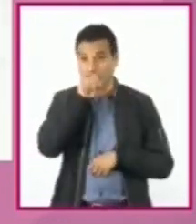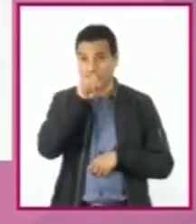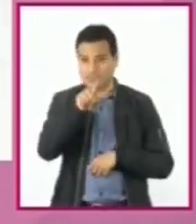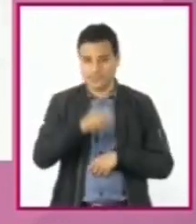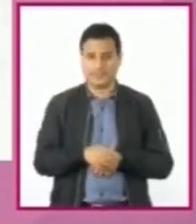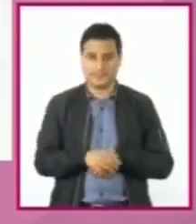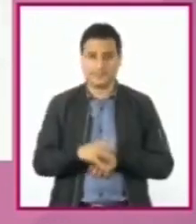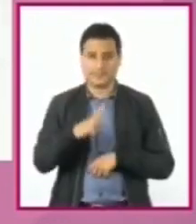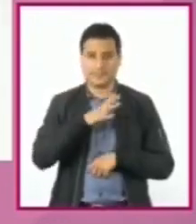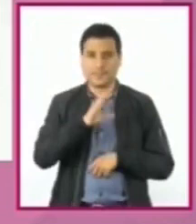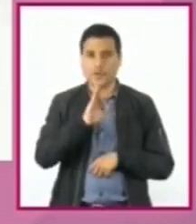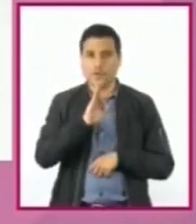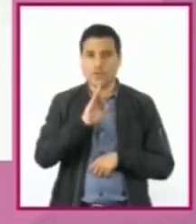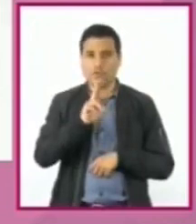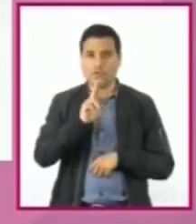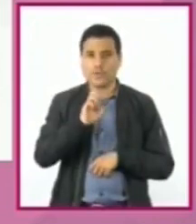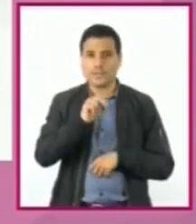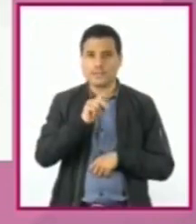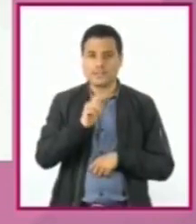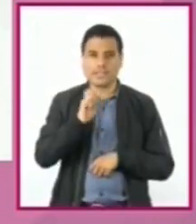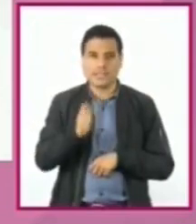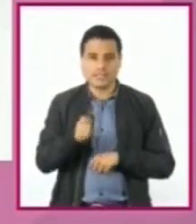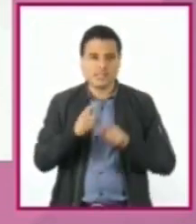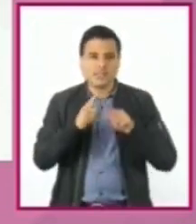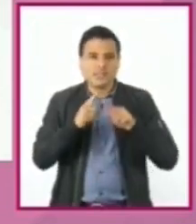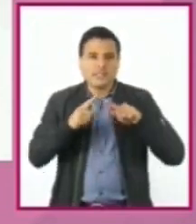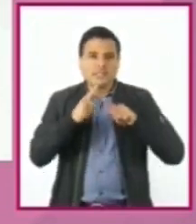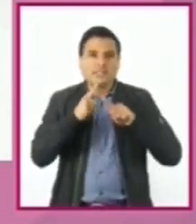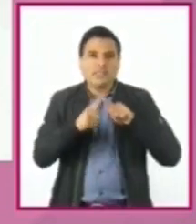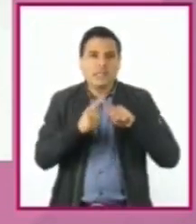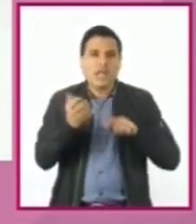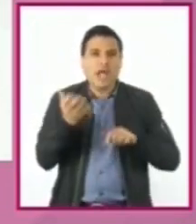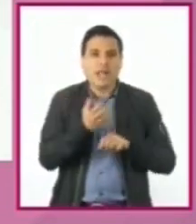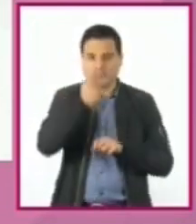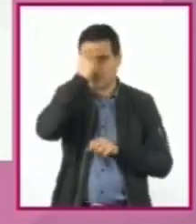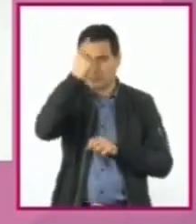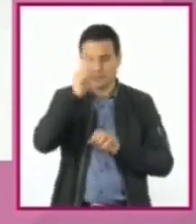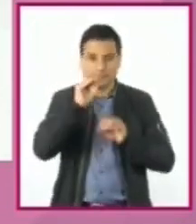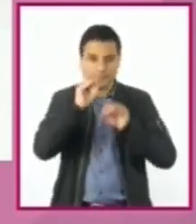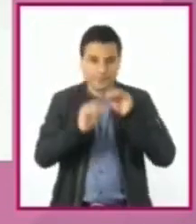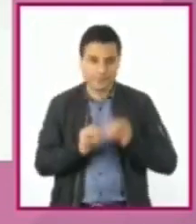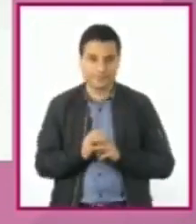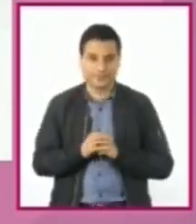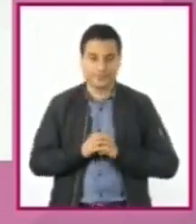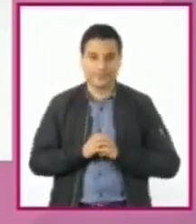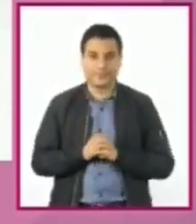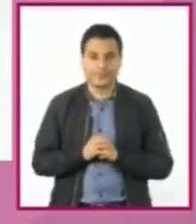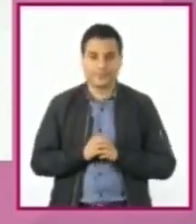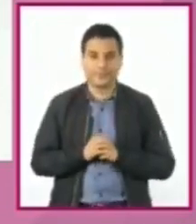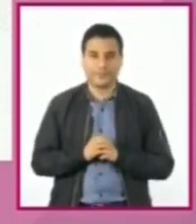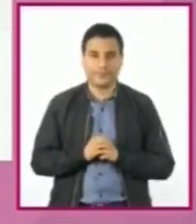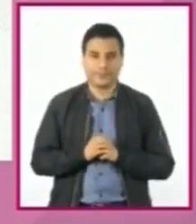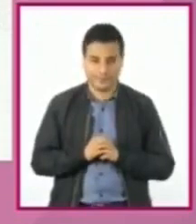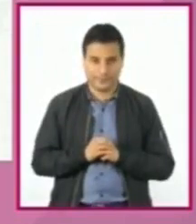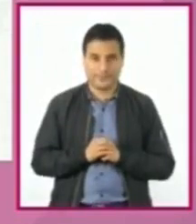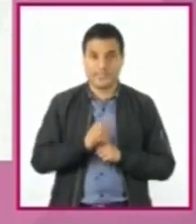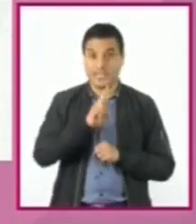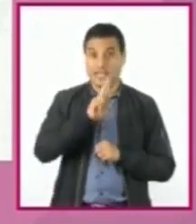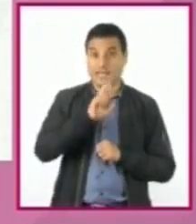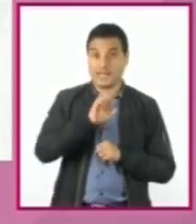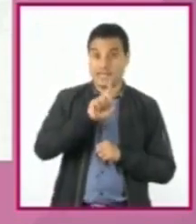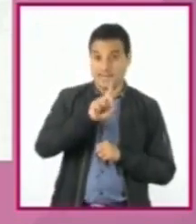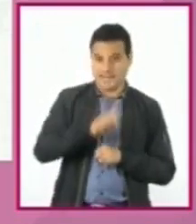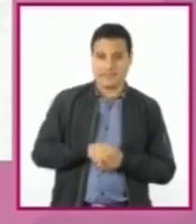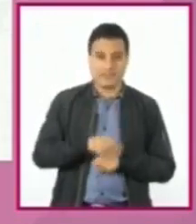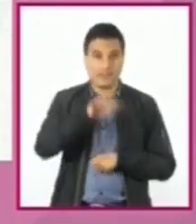fuente refiere a la institución que elaboró el mapa o los datos que se utilizaron para su elaboración. La red de paralelos y